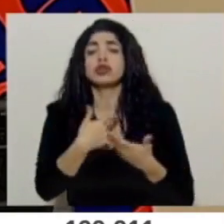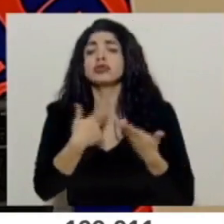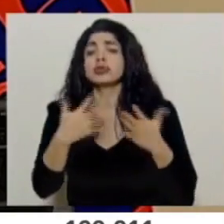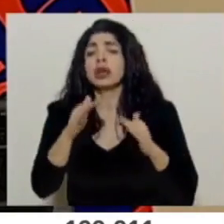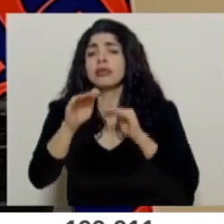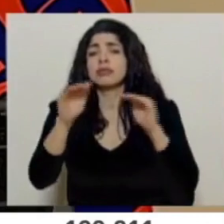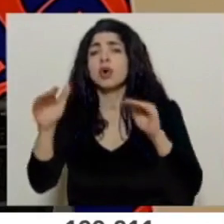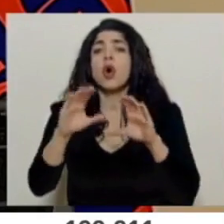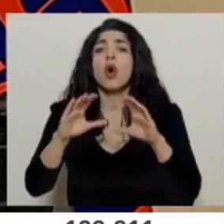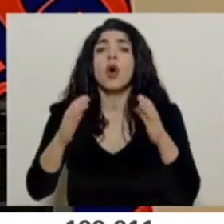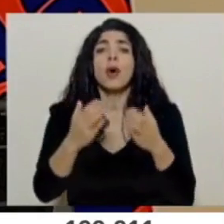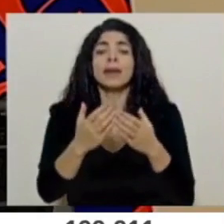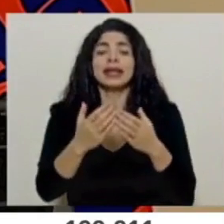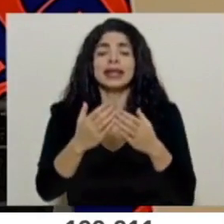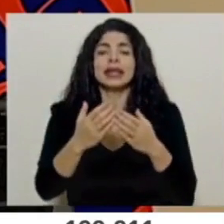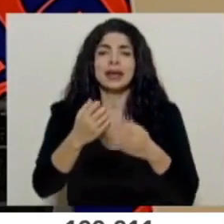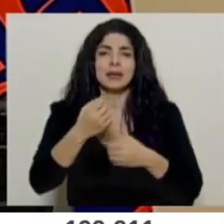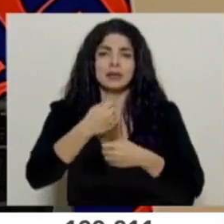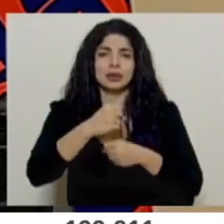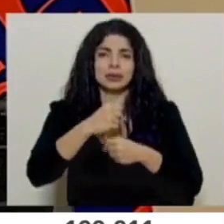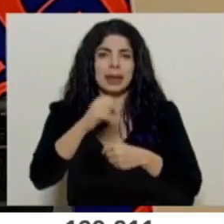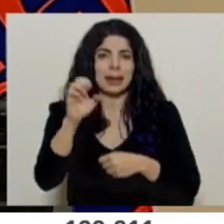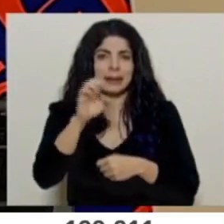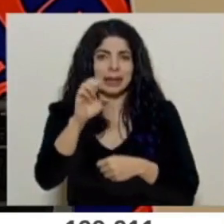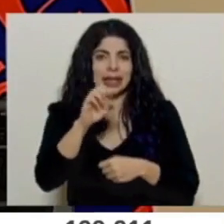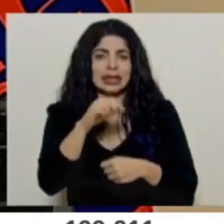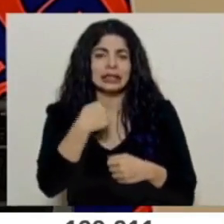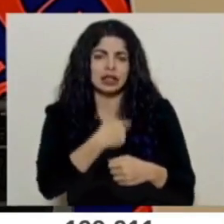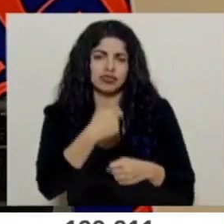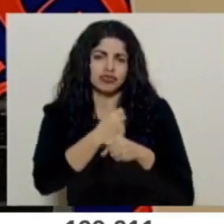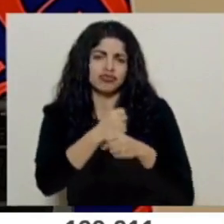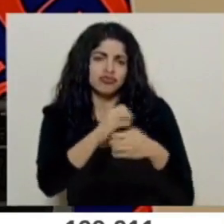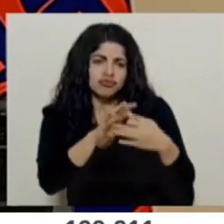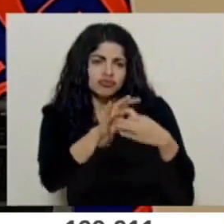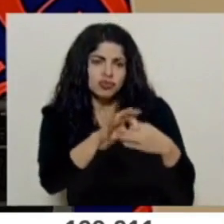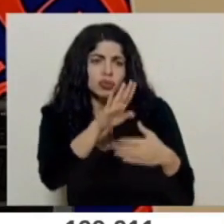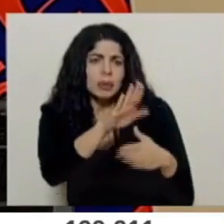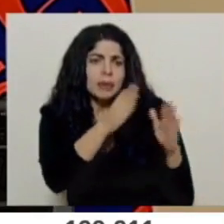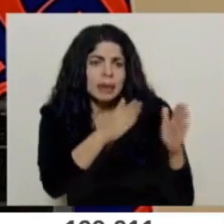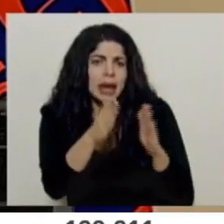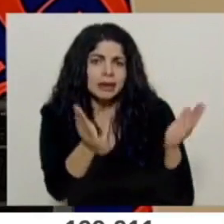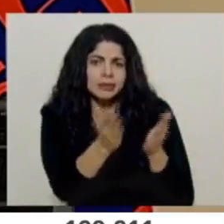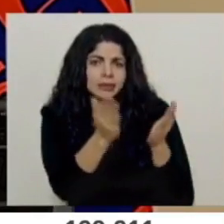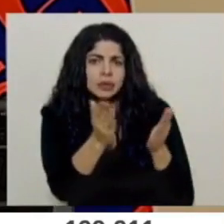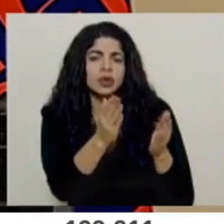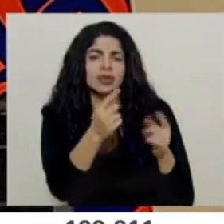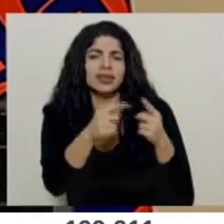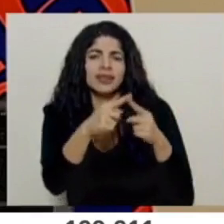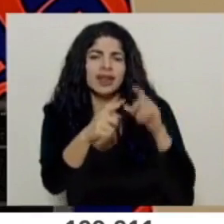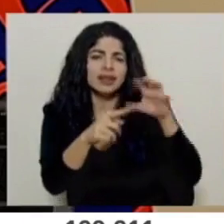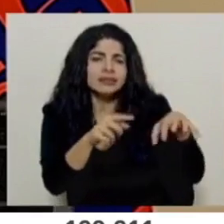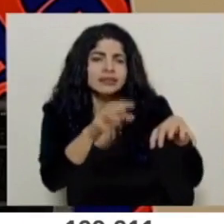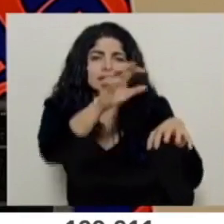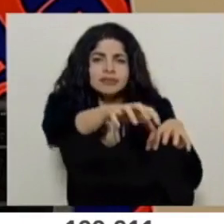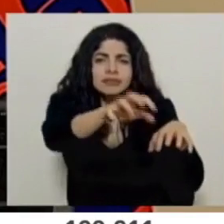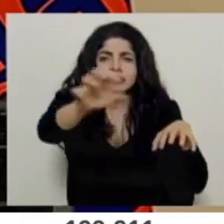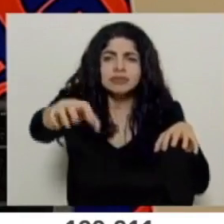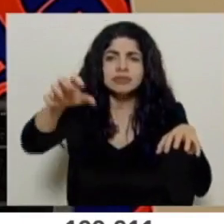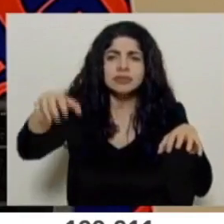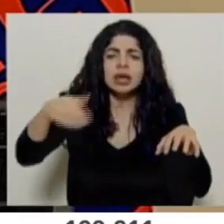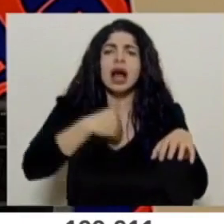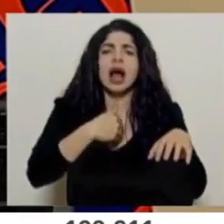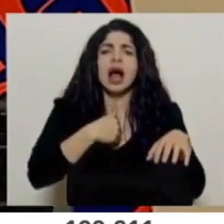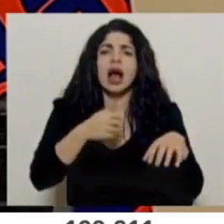planes de acción. Estamos trabajando con ellos en los diferentes territorios por medio de nuestros